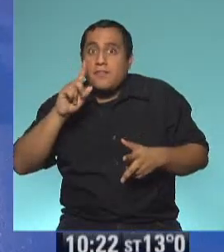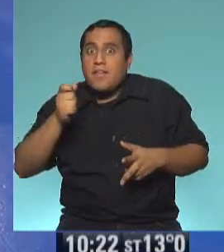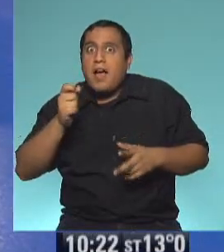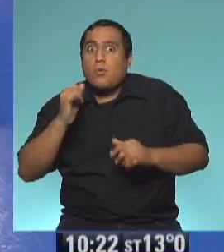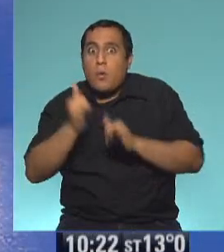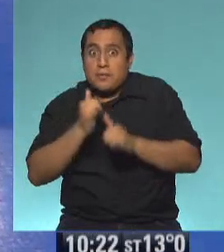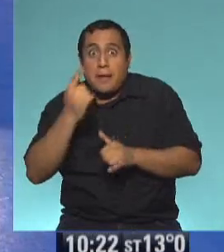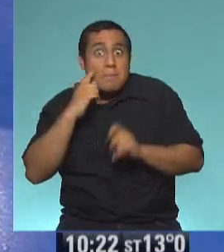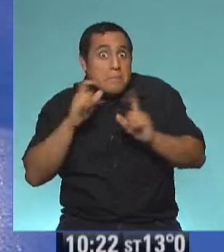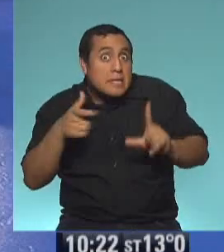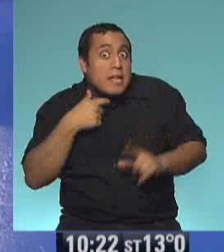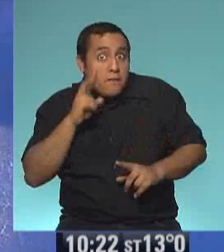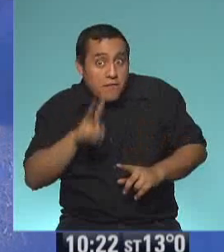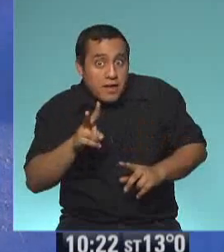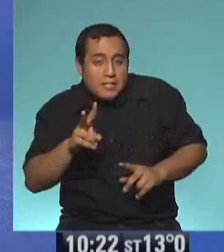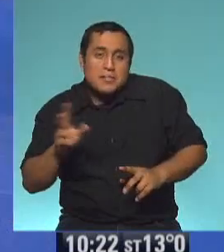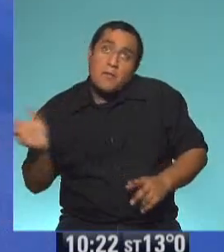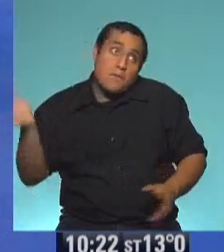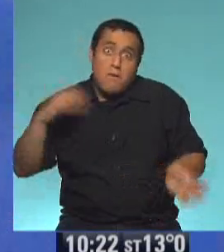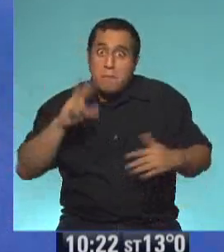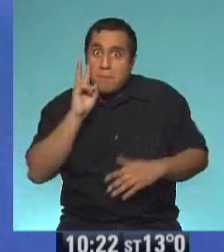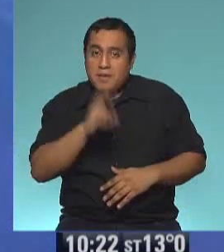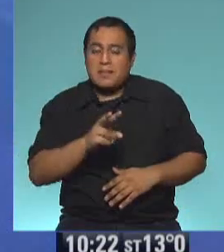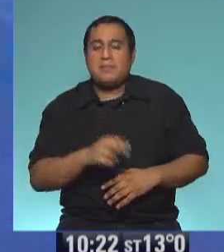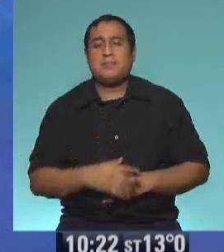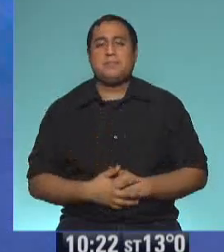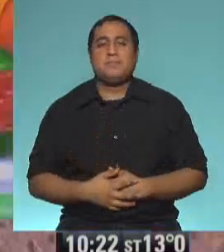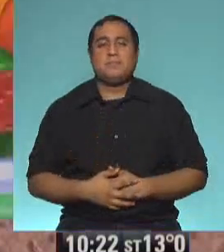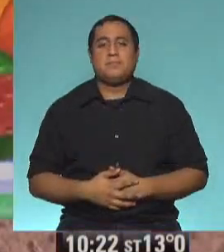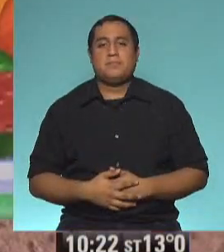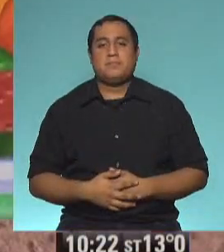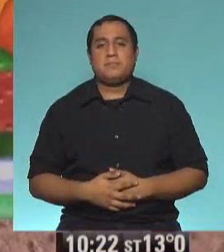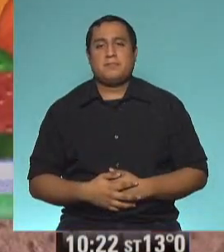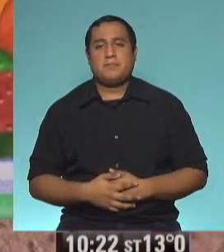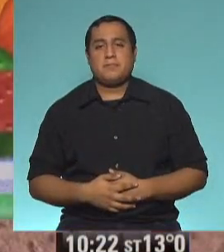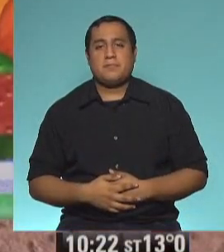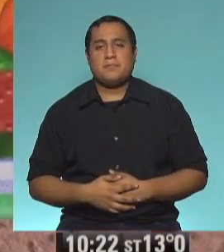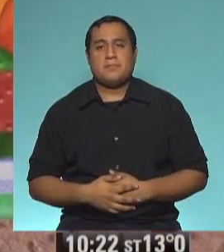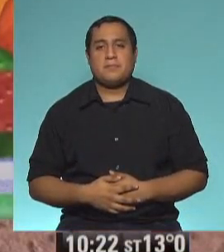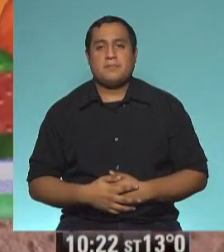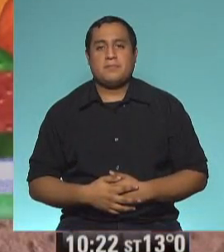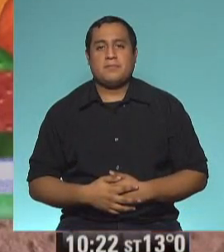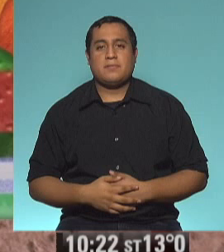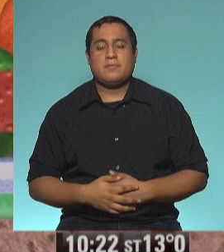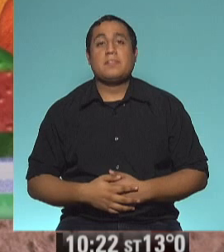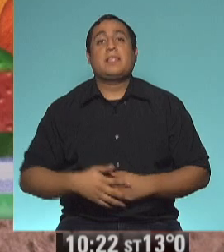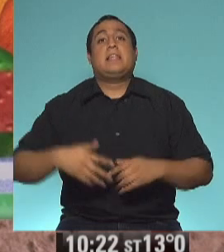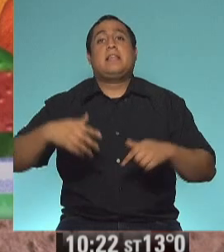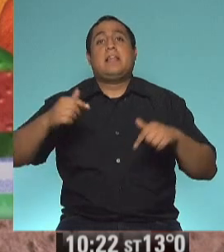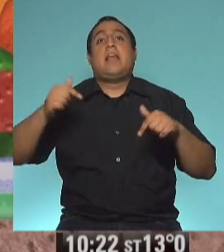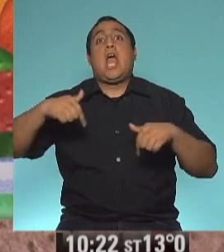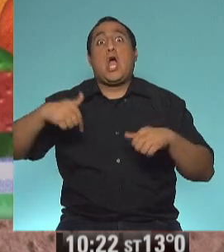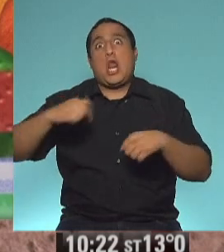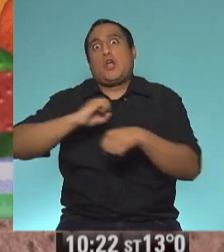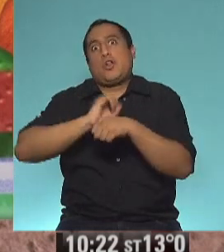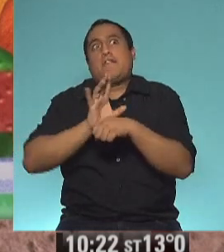está. Dale, mirá, bailarina, bueno, acompáñame. Vení. Vamos. Vamos a verlo. Vamos todos. Dale, dale, dale, dale, dale. Estamos tema